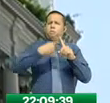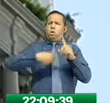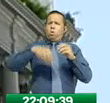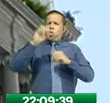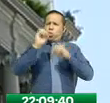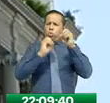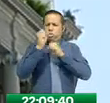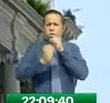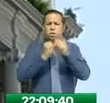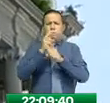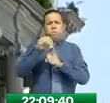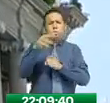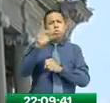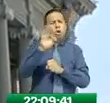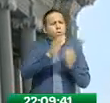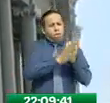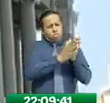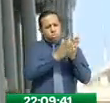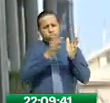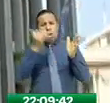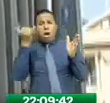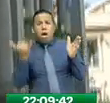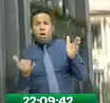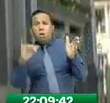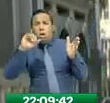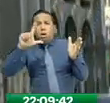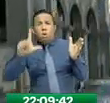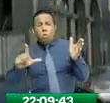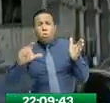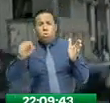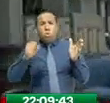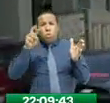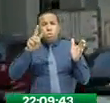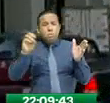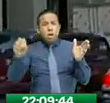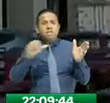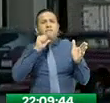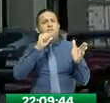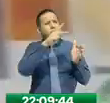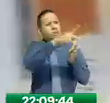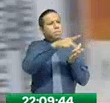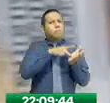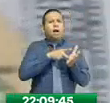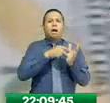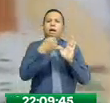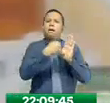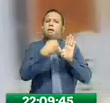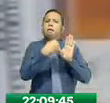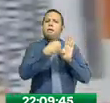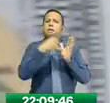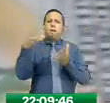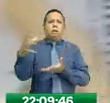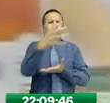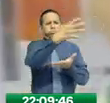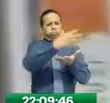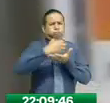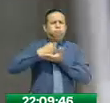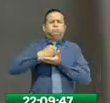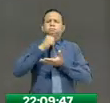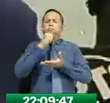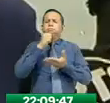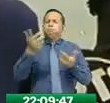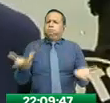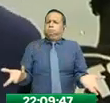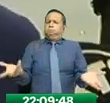2019 hasta la presente fecha, además de abril de 2014, un monto que asciende a los 30 millones de dólares. Entonces